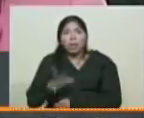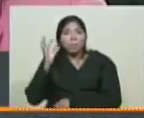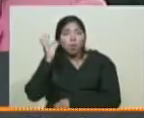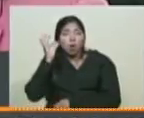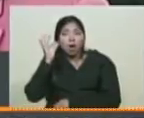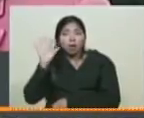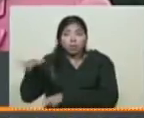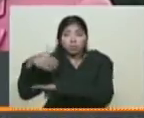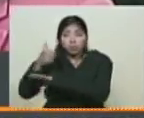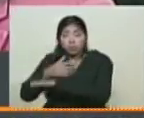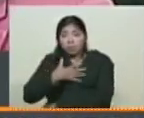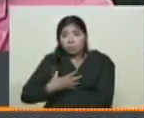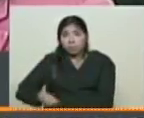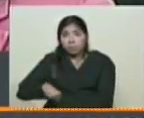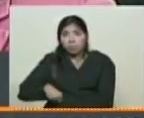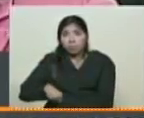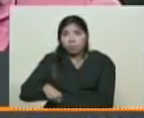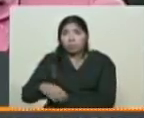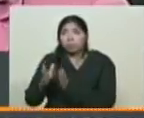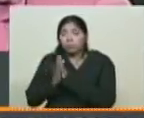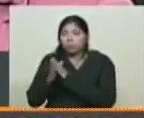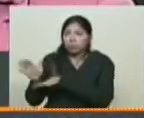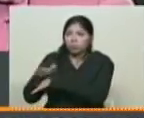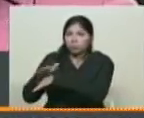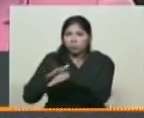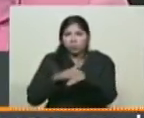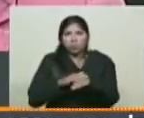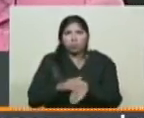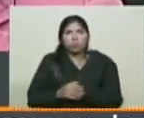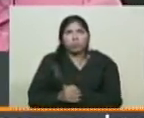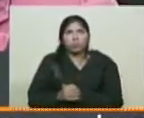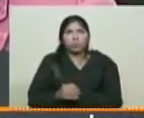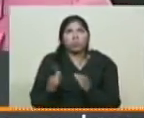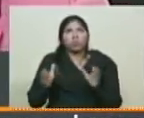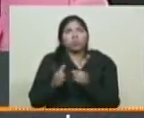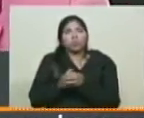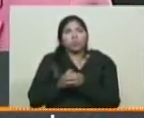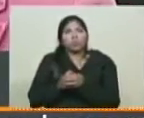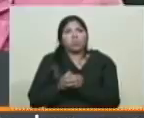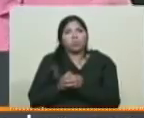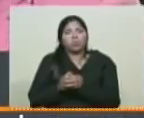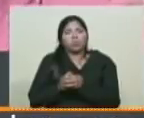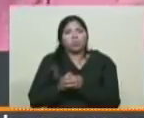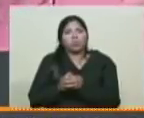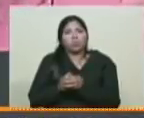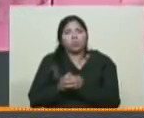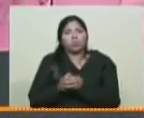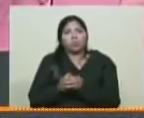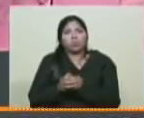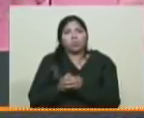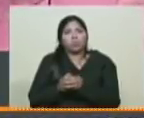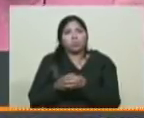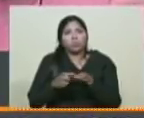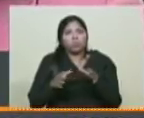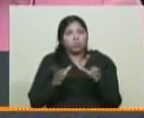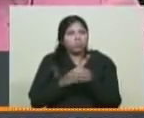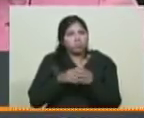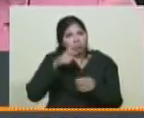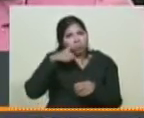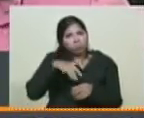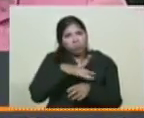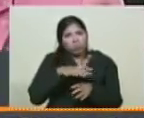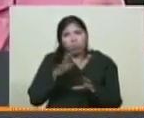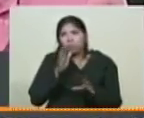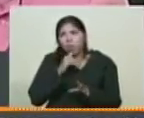directiva del PSUV para que se reúna con la directiva del Gran Pueblo Patriótico, pues ponía que tienen semanas